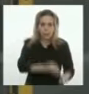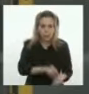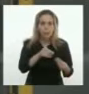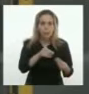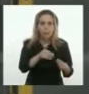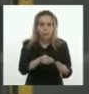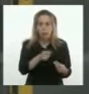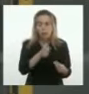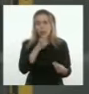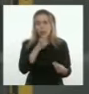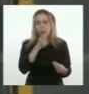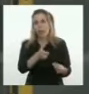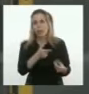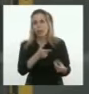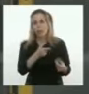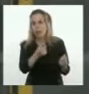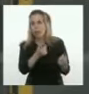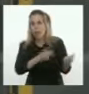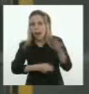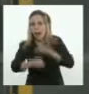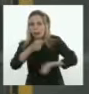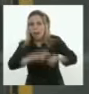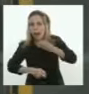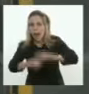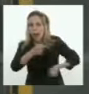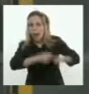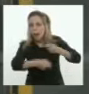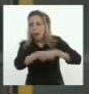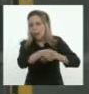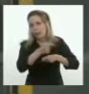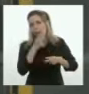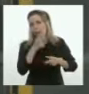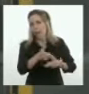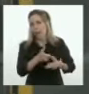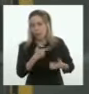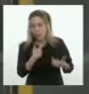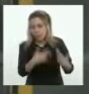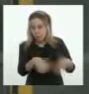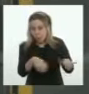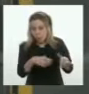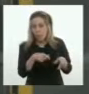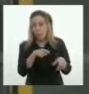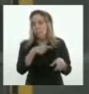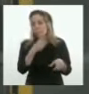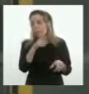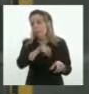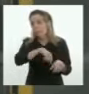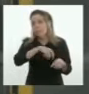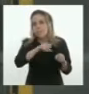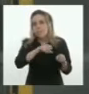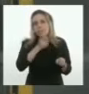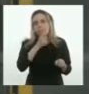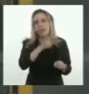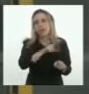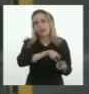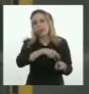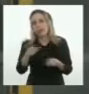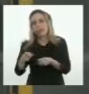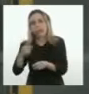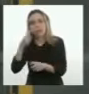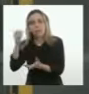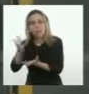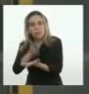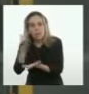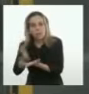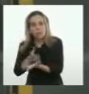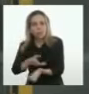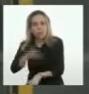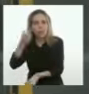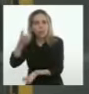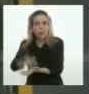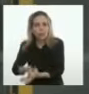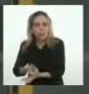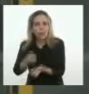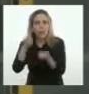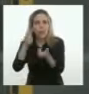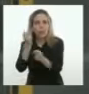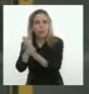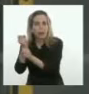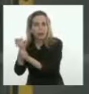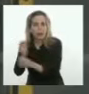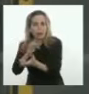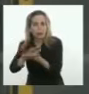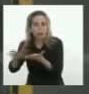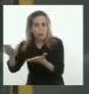plata especulando financieramente que invirtiendo y produciendo y dando trabajo